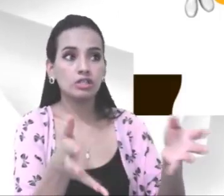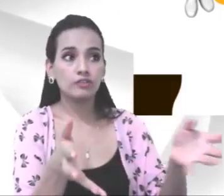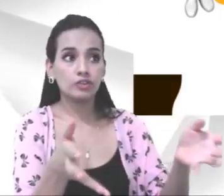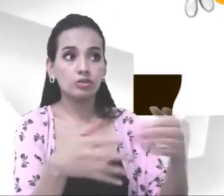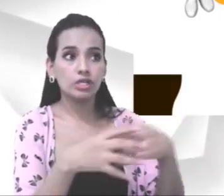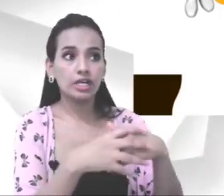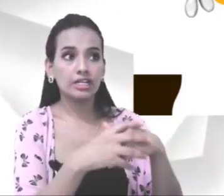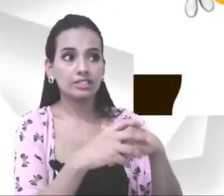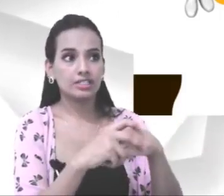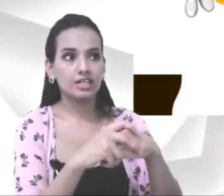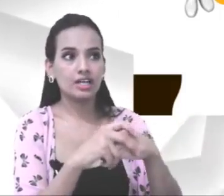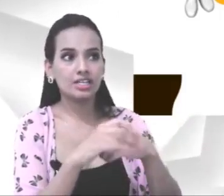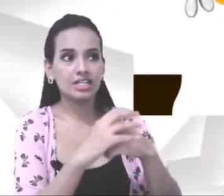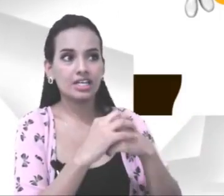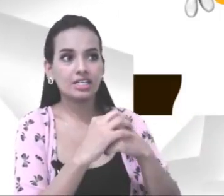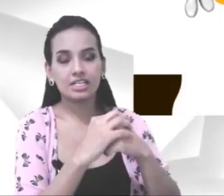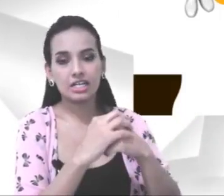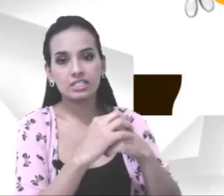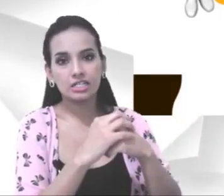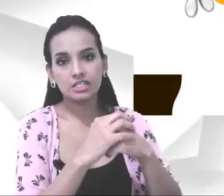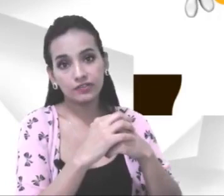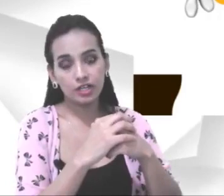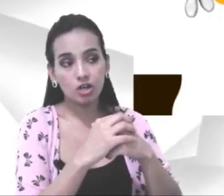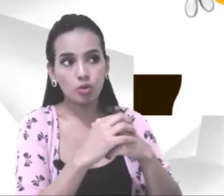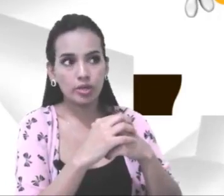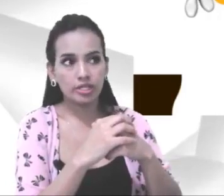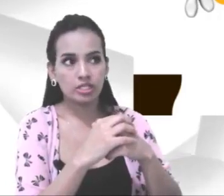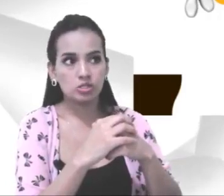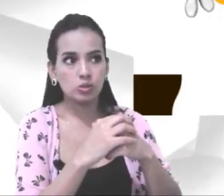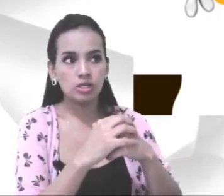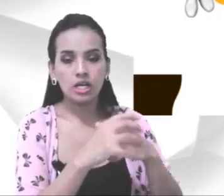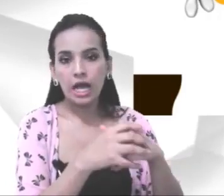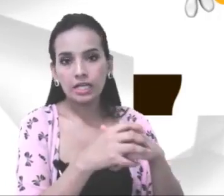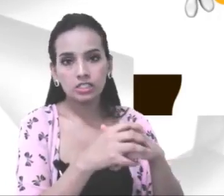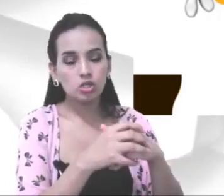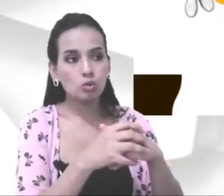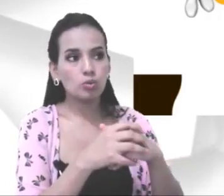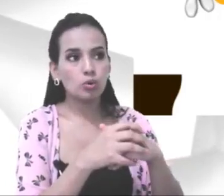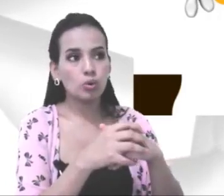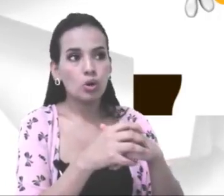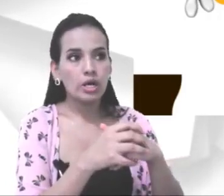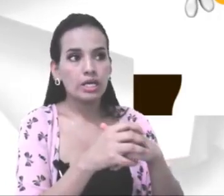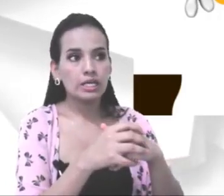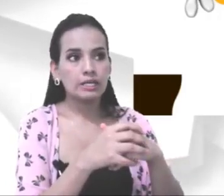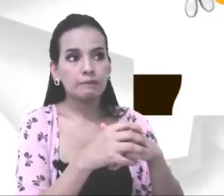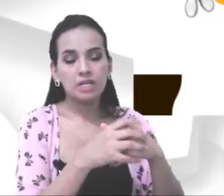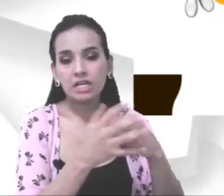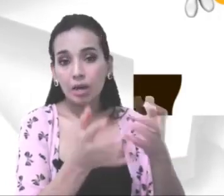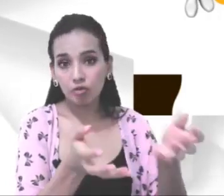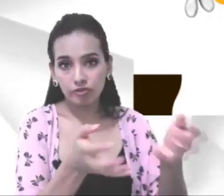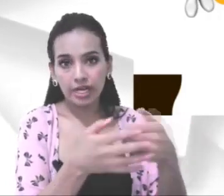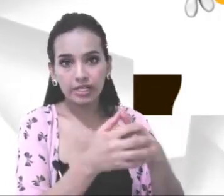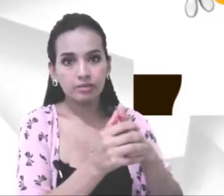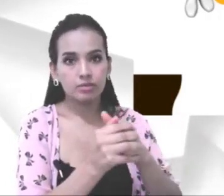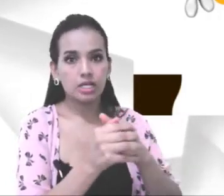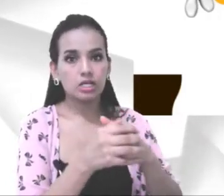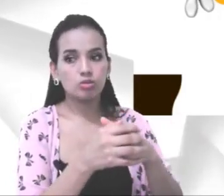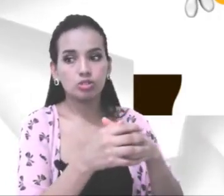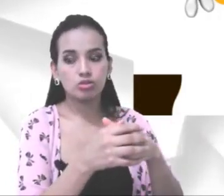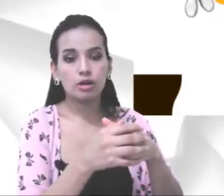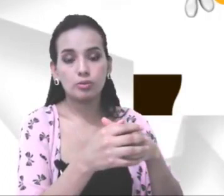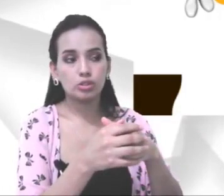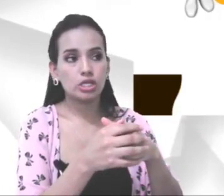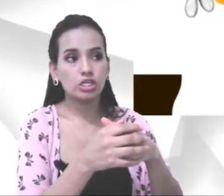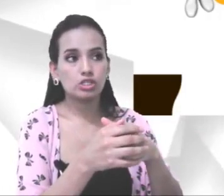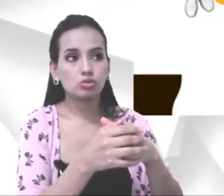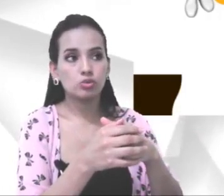indefinido de características que se clasifican como adaptación así como el camuflaje la que